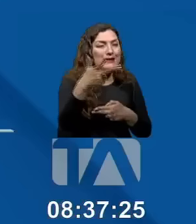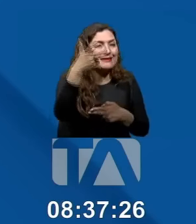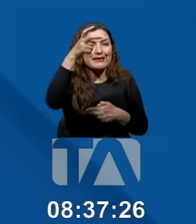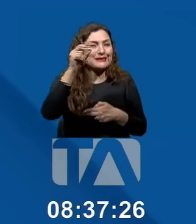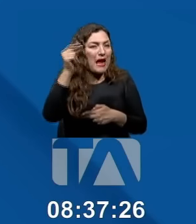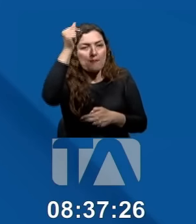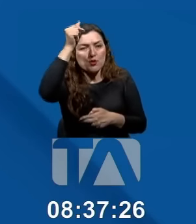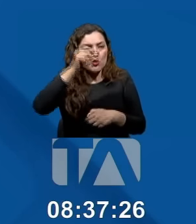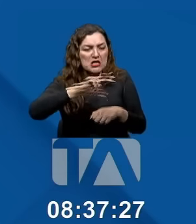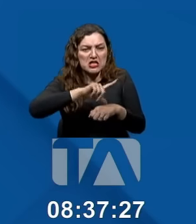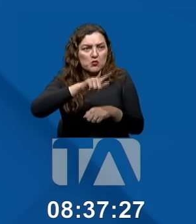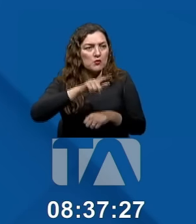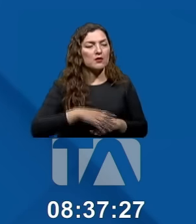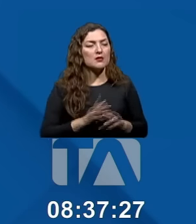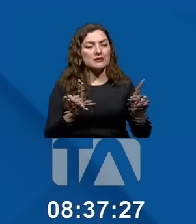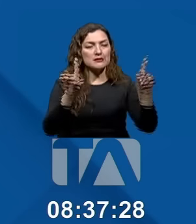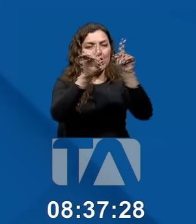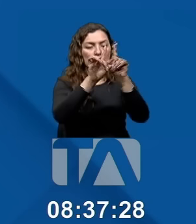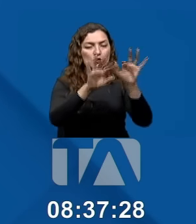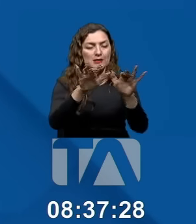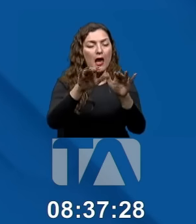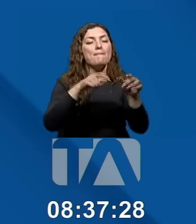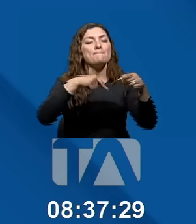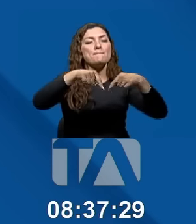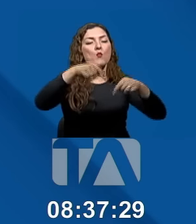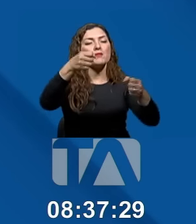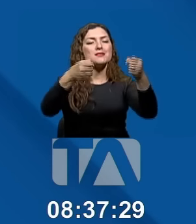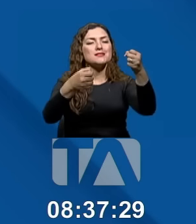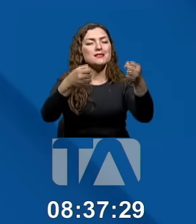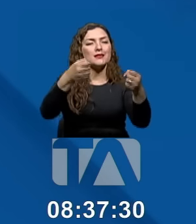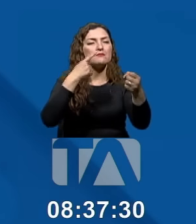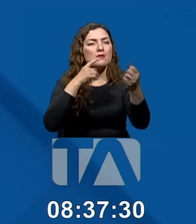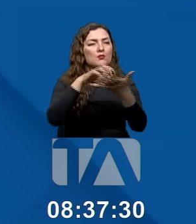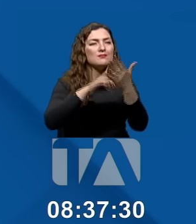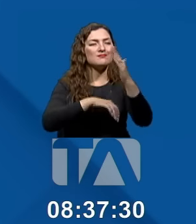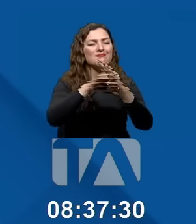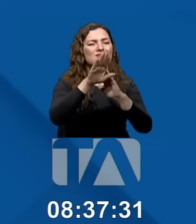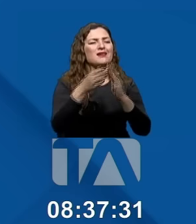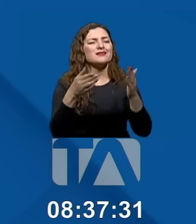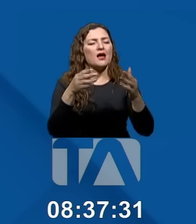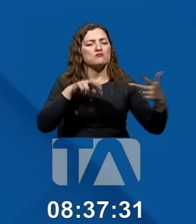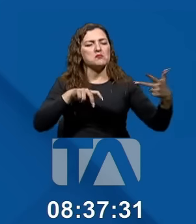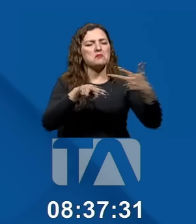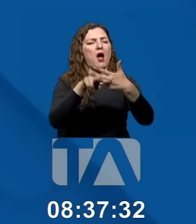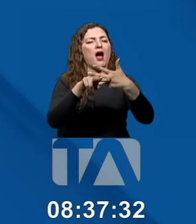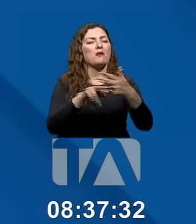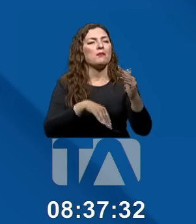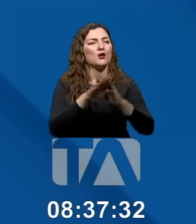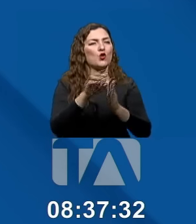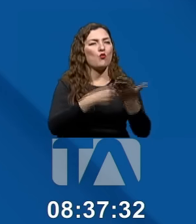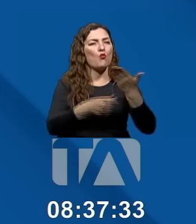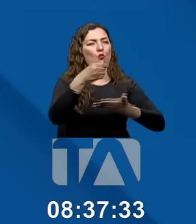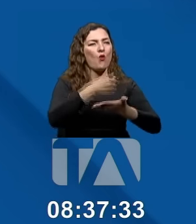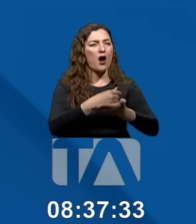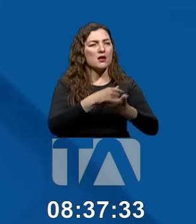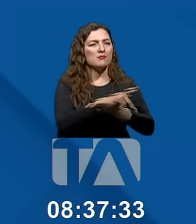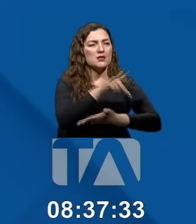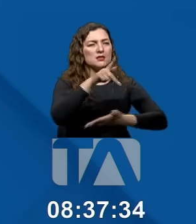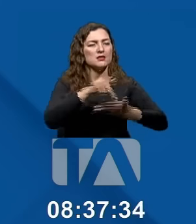acera. Según datos de la Secretaría de Movilidad, las provincias con más siniestros como estos son Guayas, Pichincha, Loja, seguido